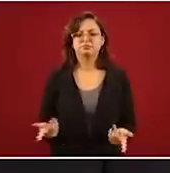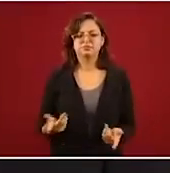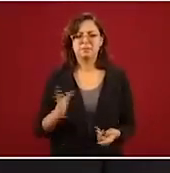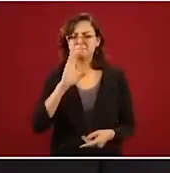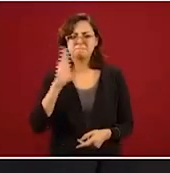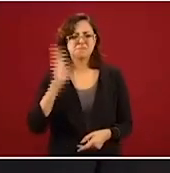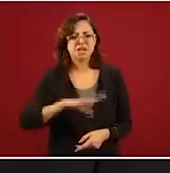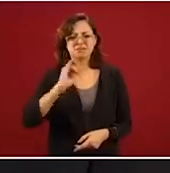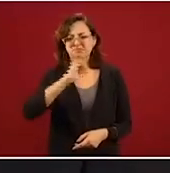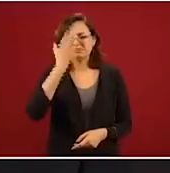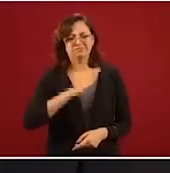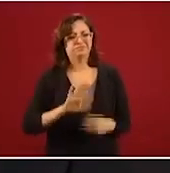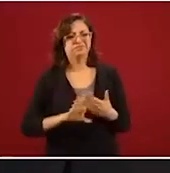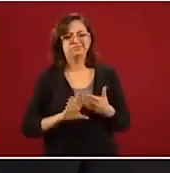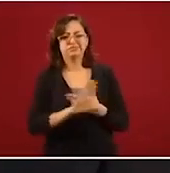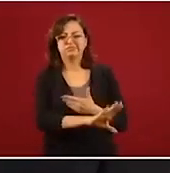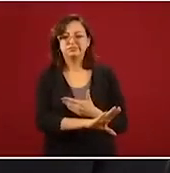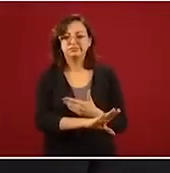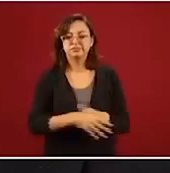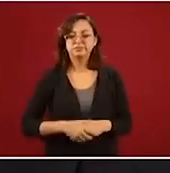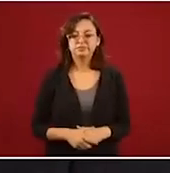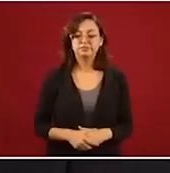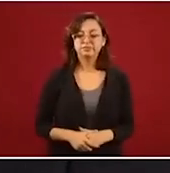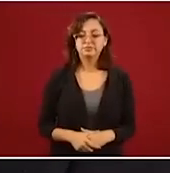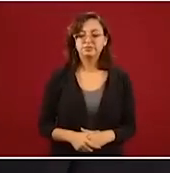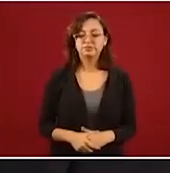estigmatizarla. Entonces, imagínense